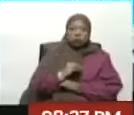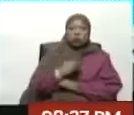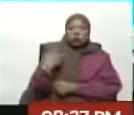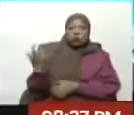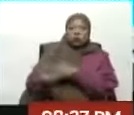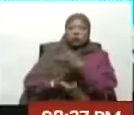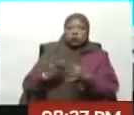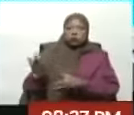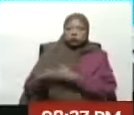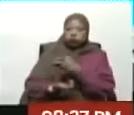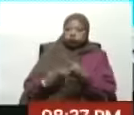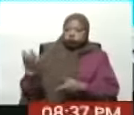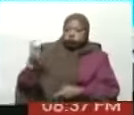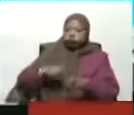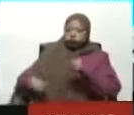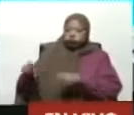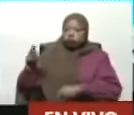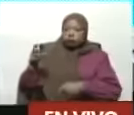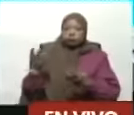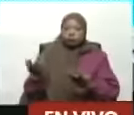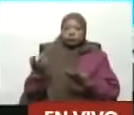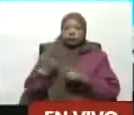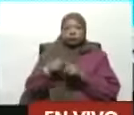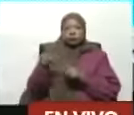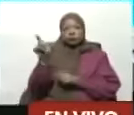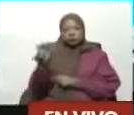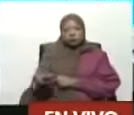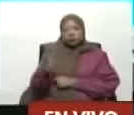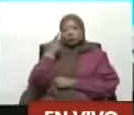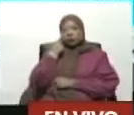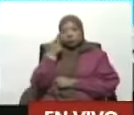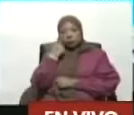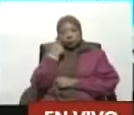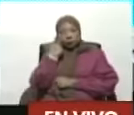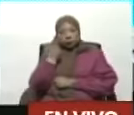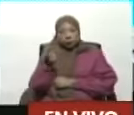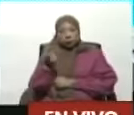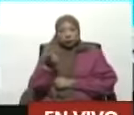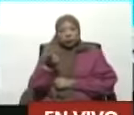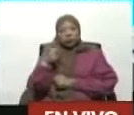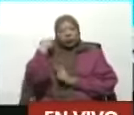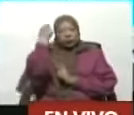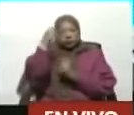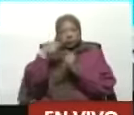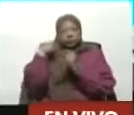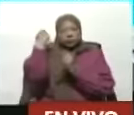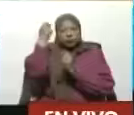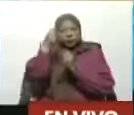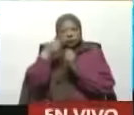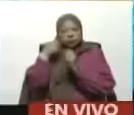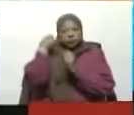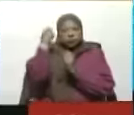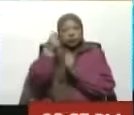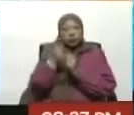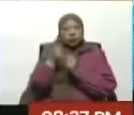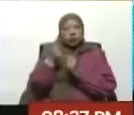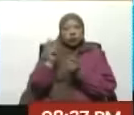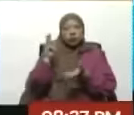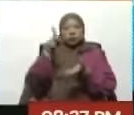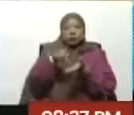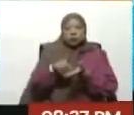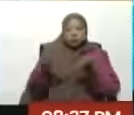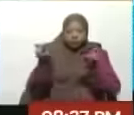metieron de todo a la tanquilla. Ah, pero un vecino grabó. Y cuando llegaron